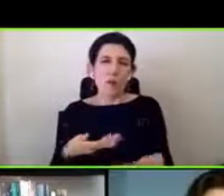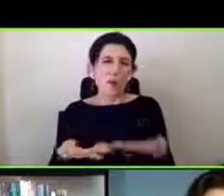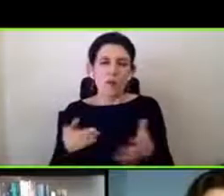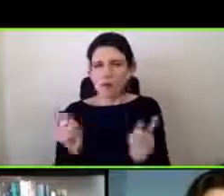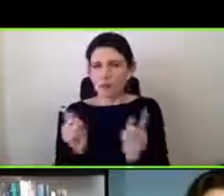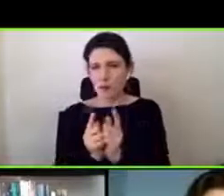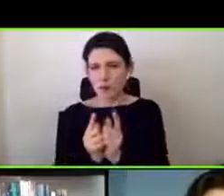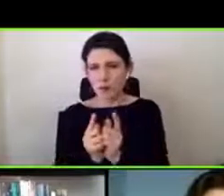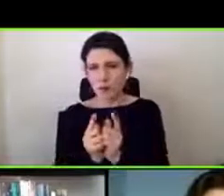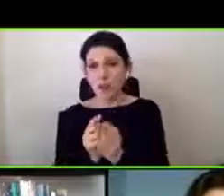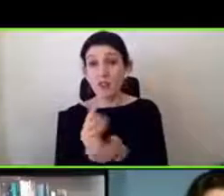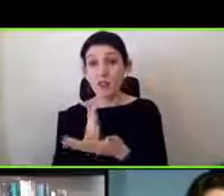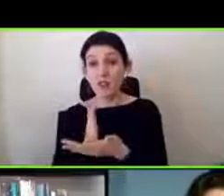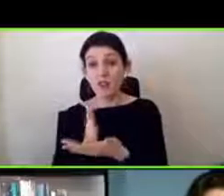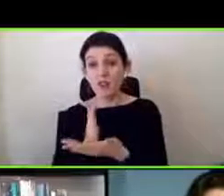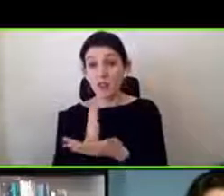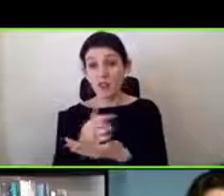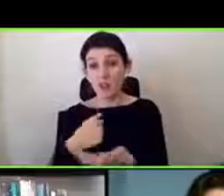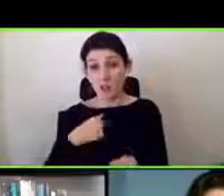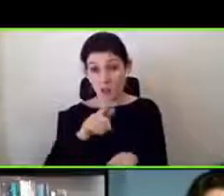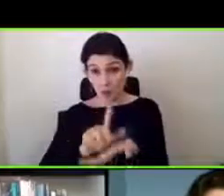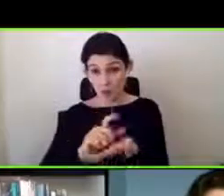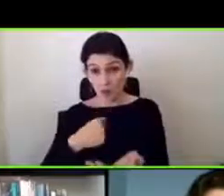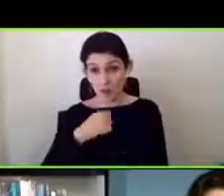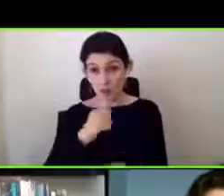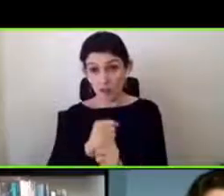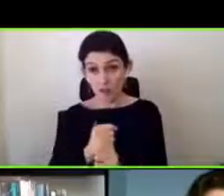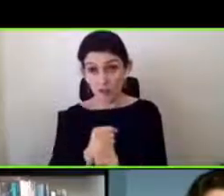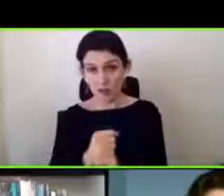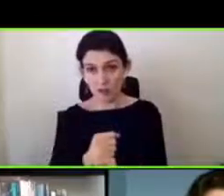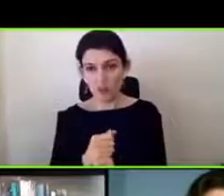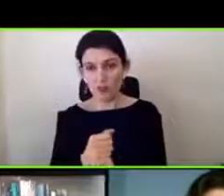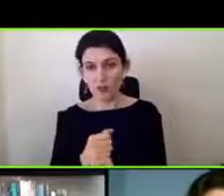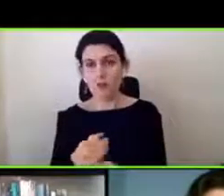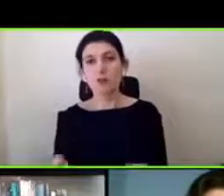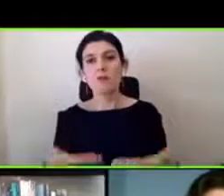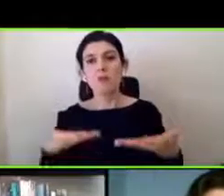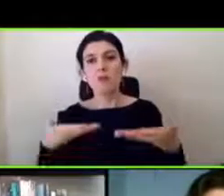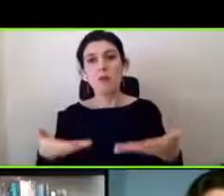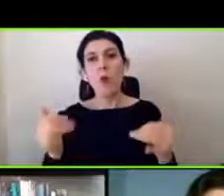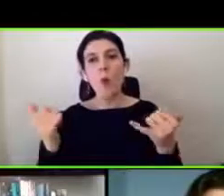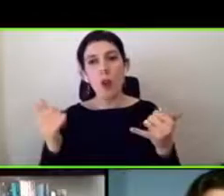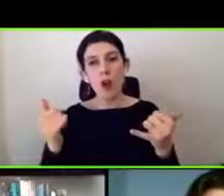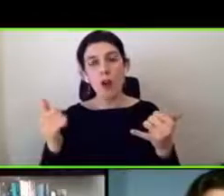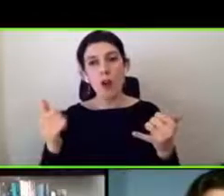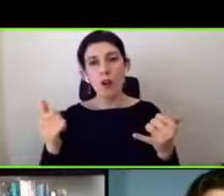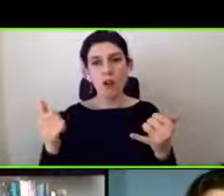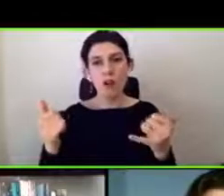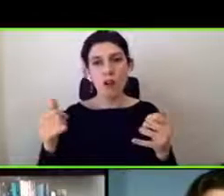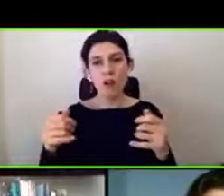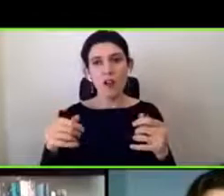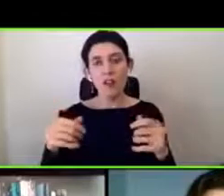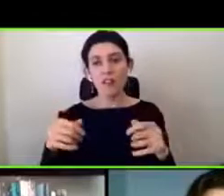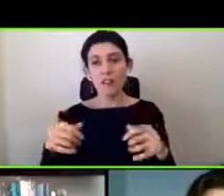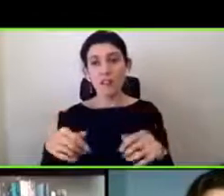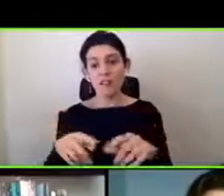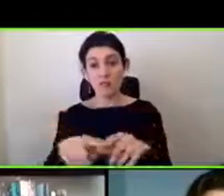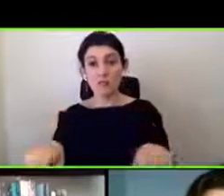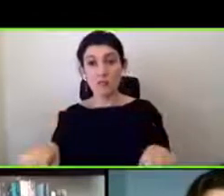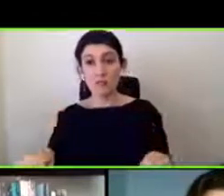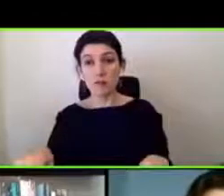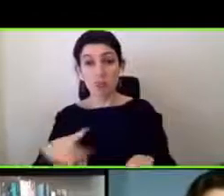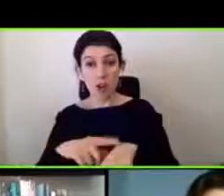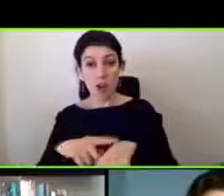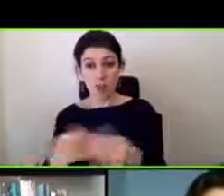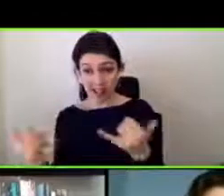el colegio donde yo trabajo llevé juegos a los recreos, y las personas que se acercaban eran adolescentes, solo porque